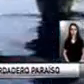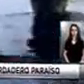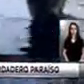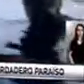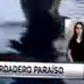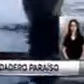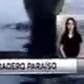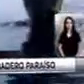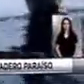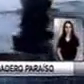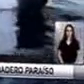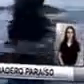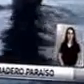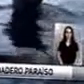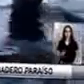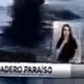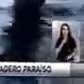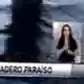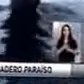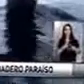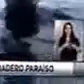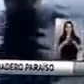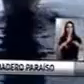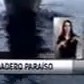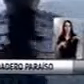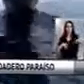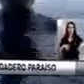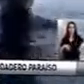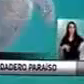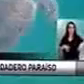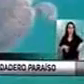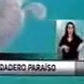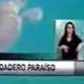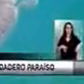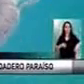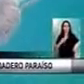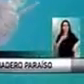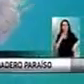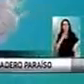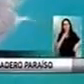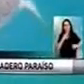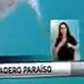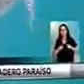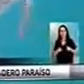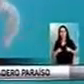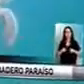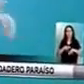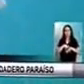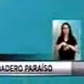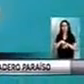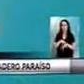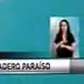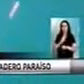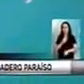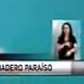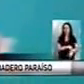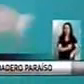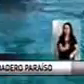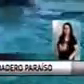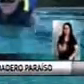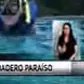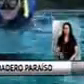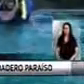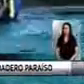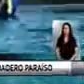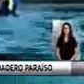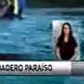El leatherback, que es la grande, está el green sea turtle. No las podemos tocar. No, no las